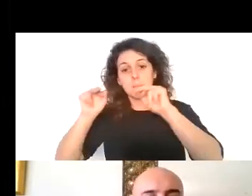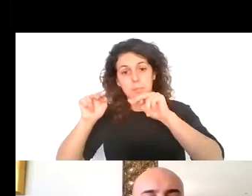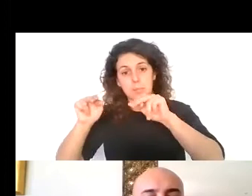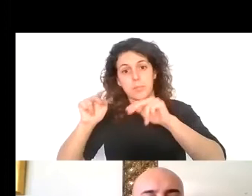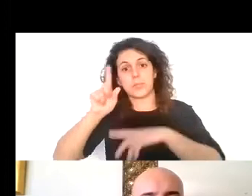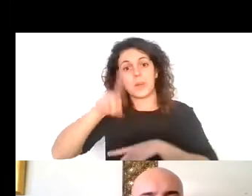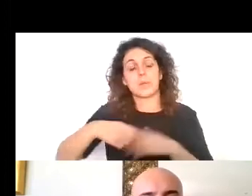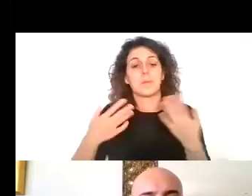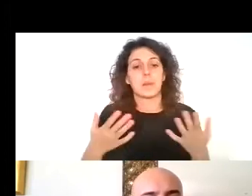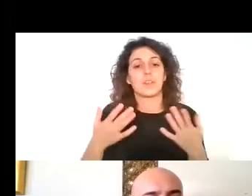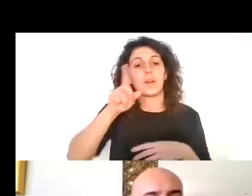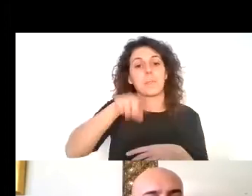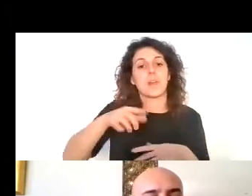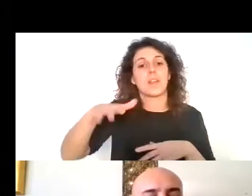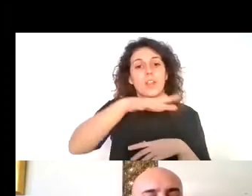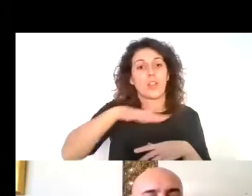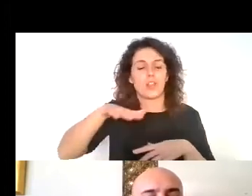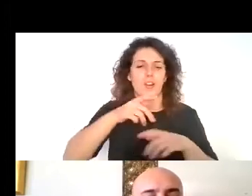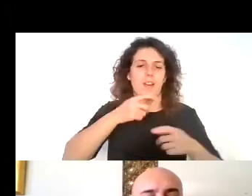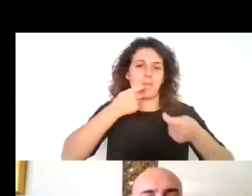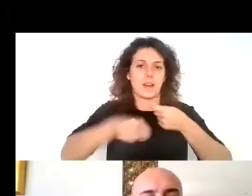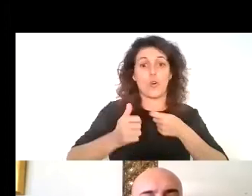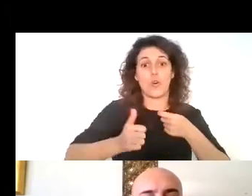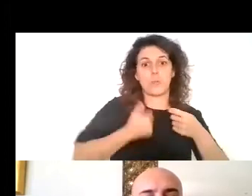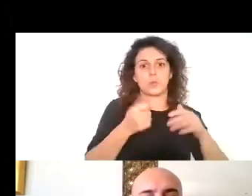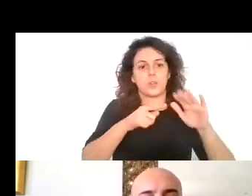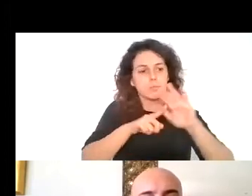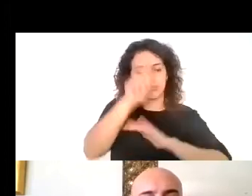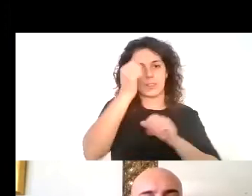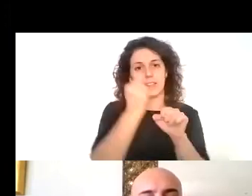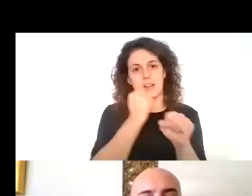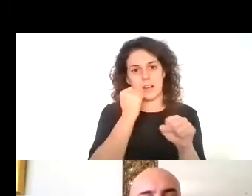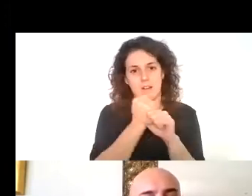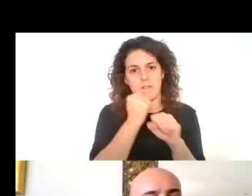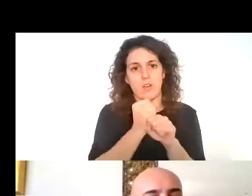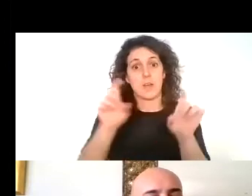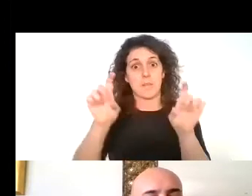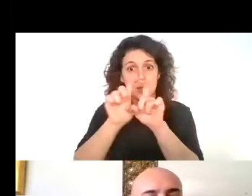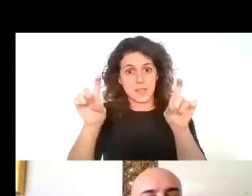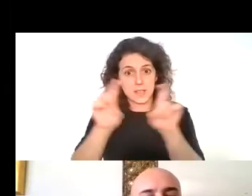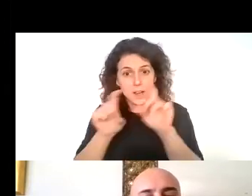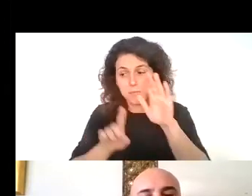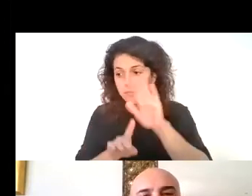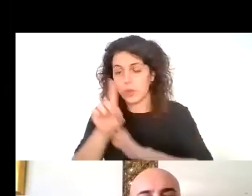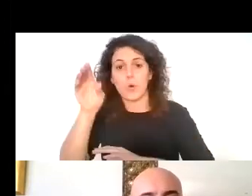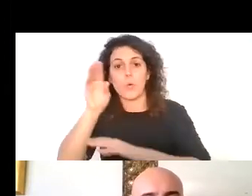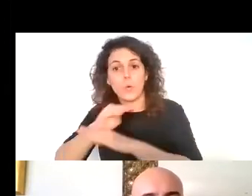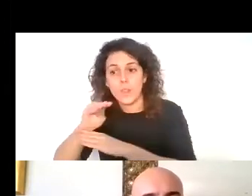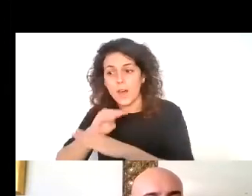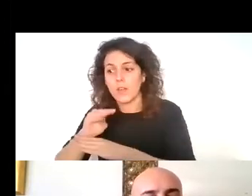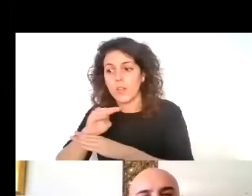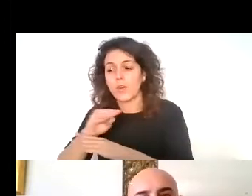convertirá en nuestro nicho de mercado, en una oportunidad de desarrollo laboral, empresarial, en torno al cuidado y asistencia de